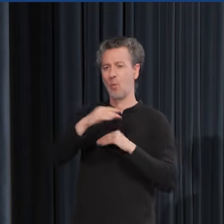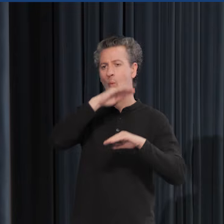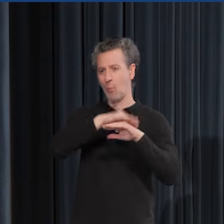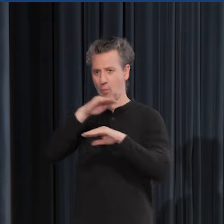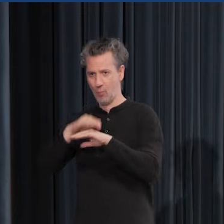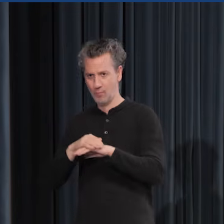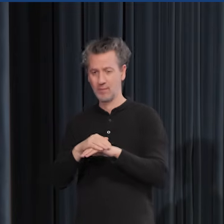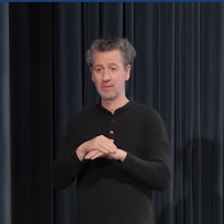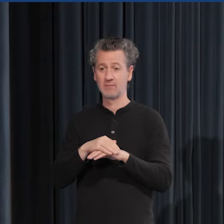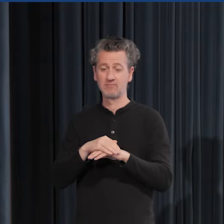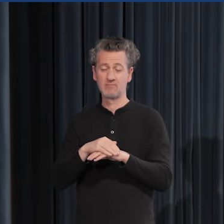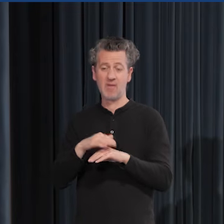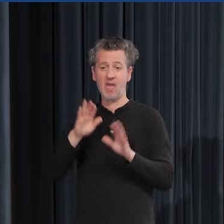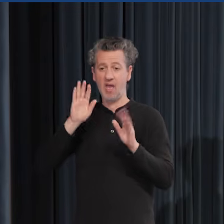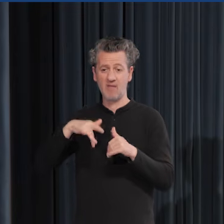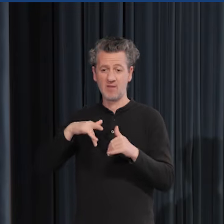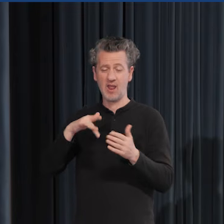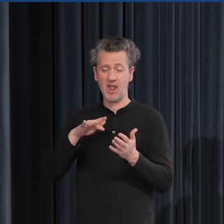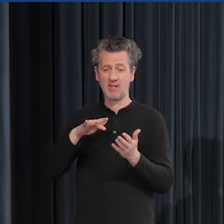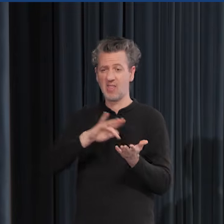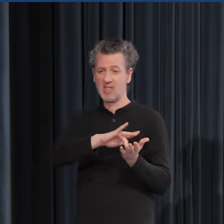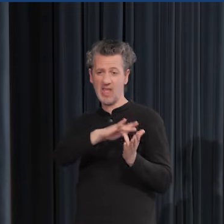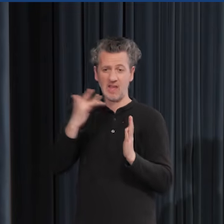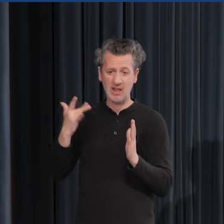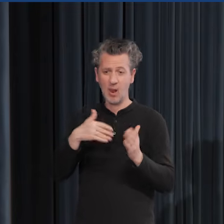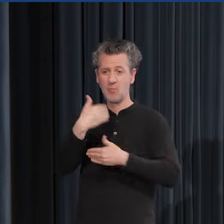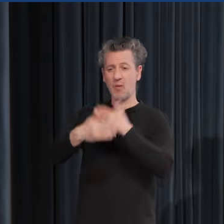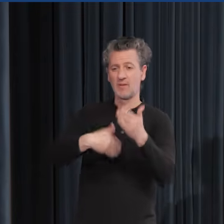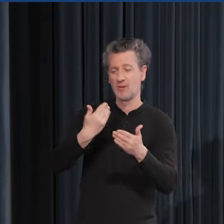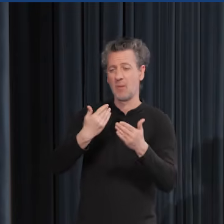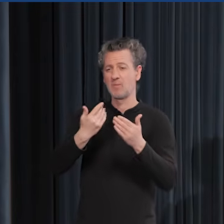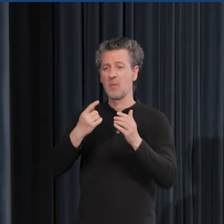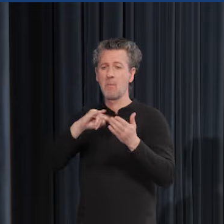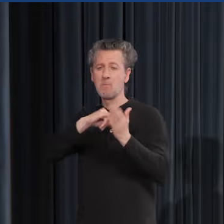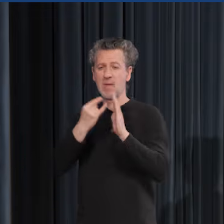que va a tocar es digitalizar los procesos y aplicar métodos industrializados.